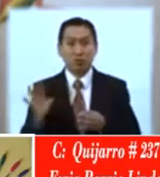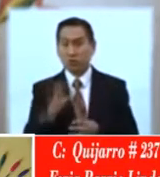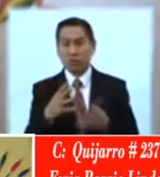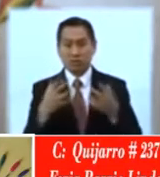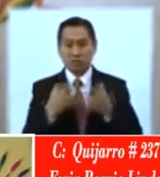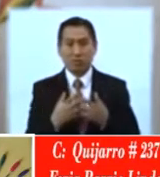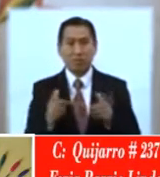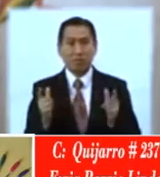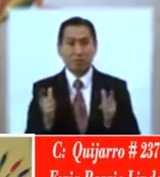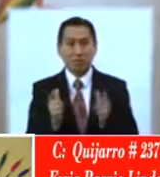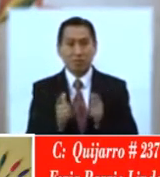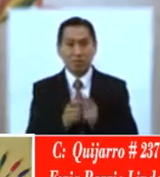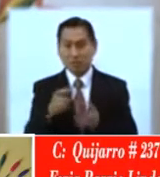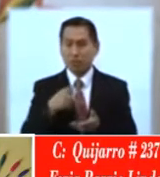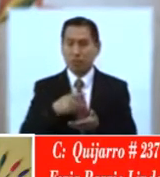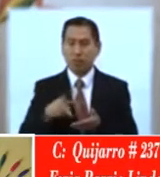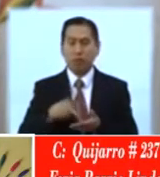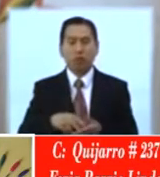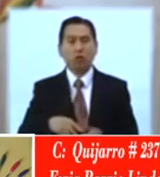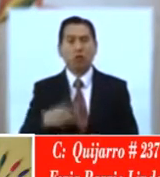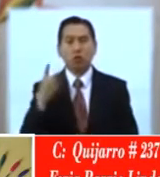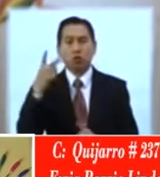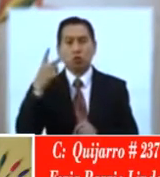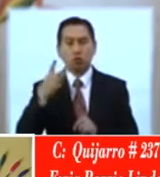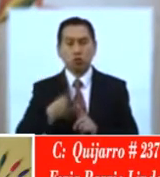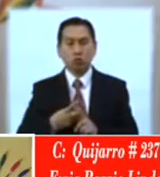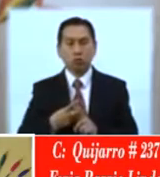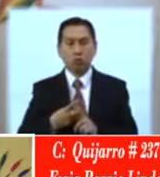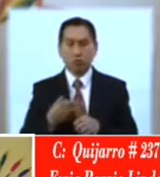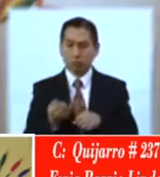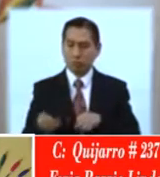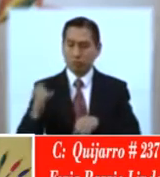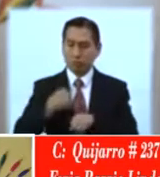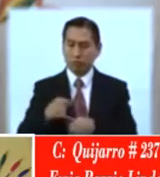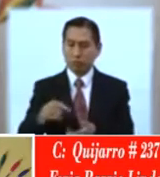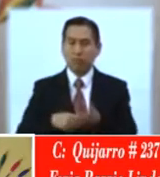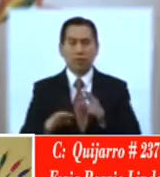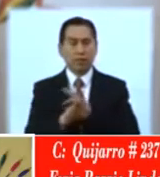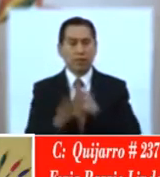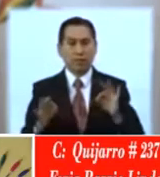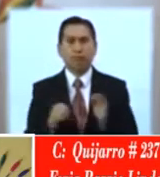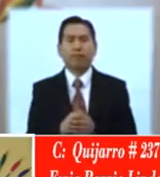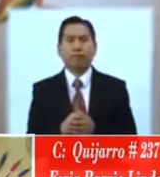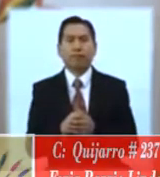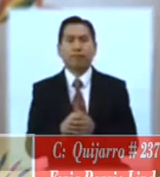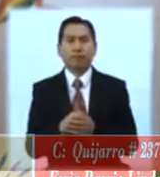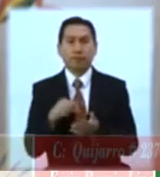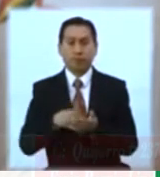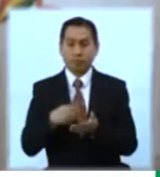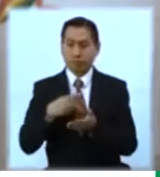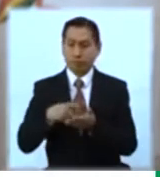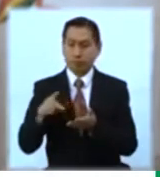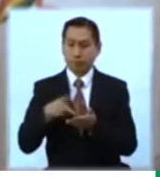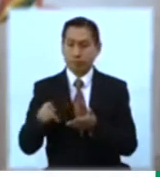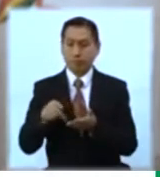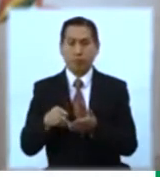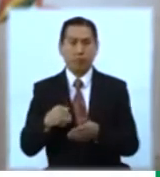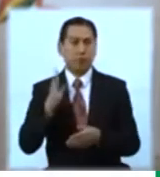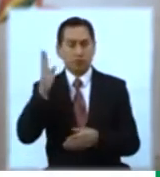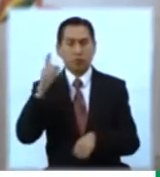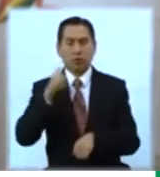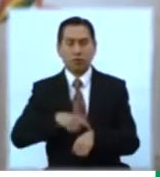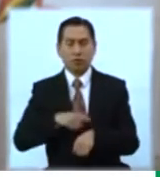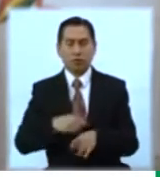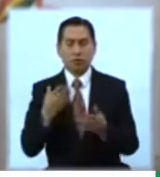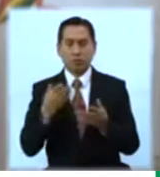empresas no pagarán dos meses el capital de la deuda y ese pago se hará dentro de mucho tiempo